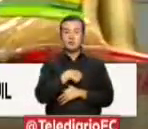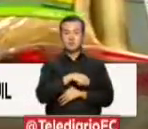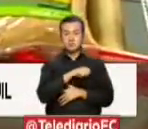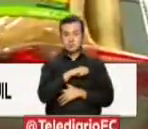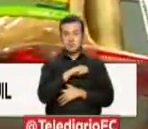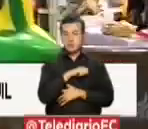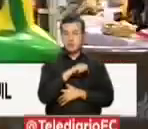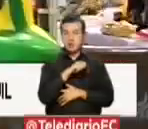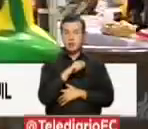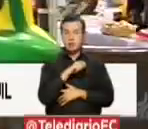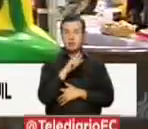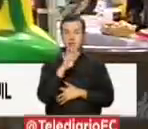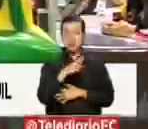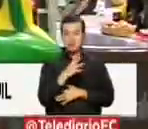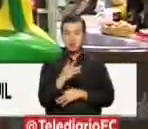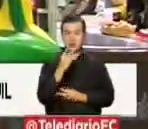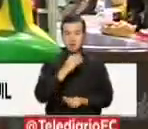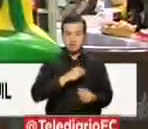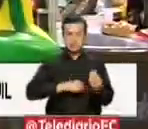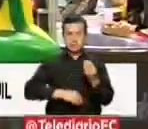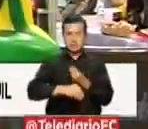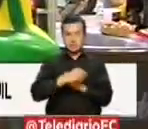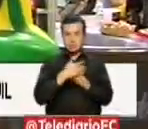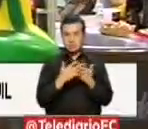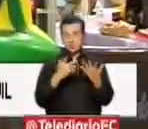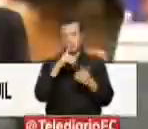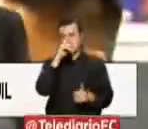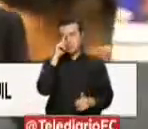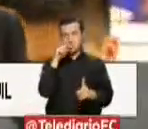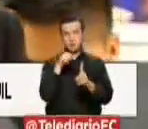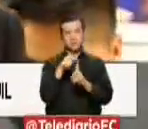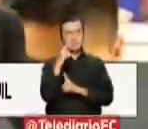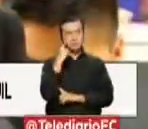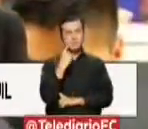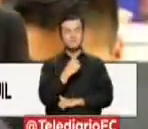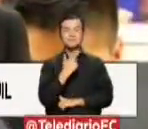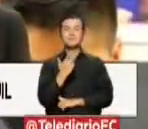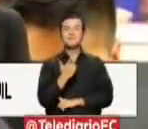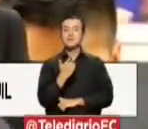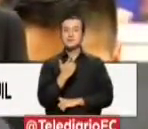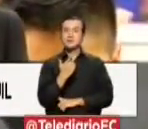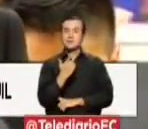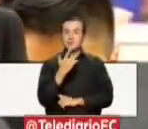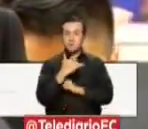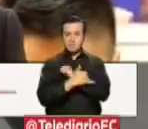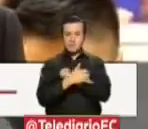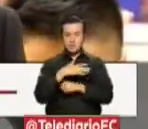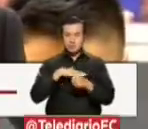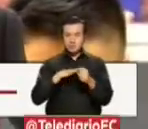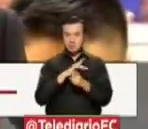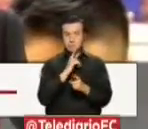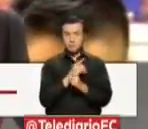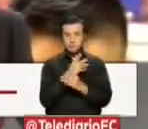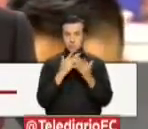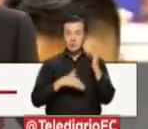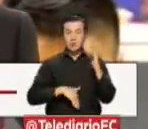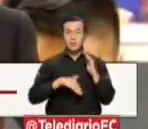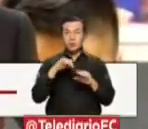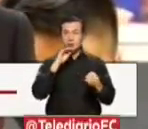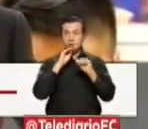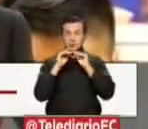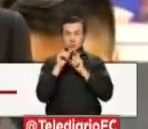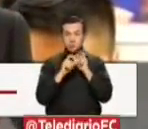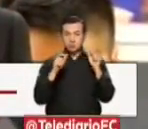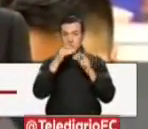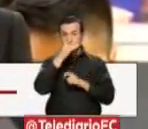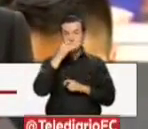e Inglaterra y atraer inversiones. El propósito es un poco mostrarnos a nivel de país, también hacer conocer lo que estamos haciendo